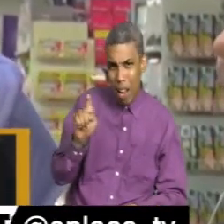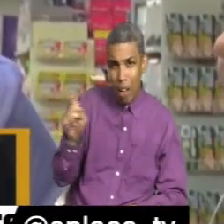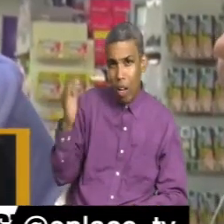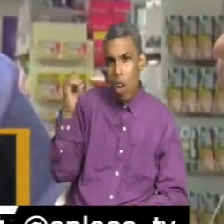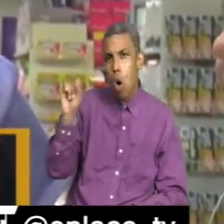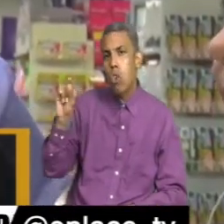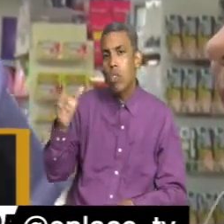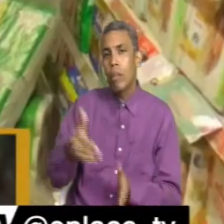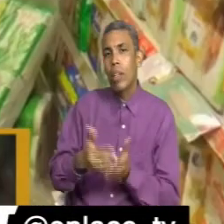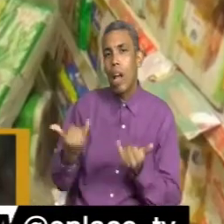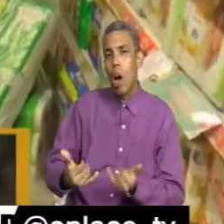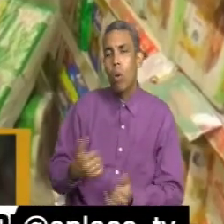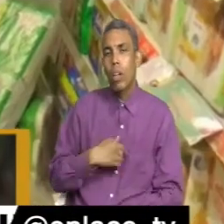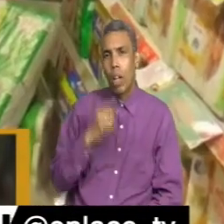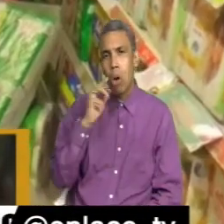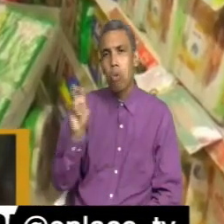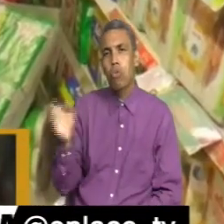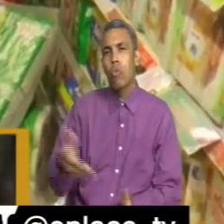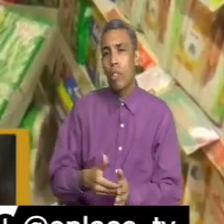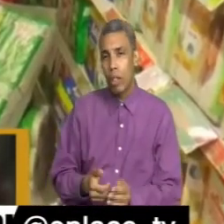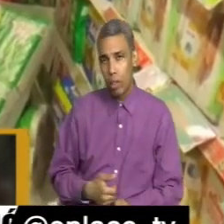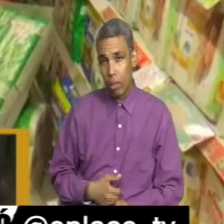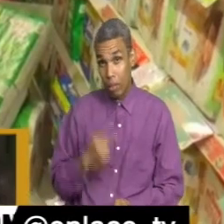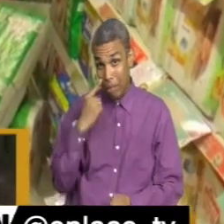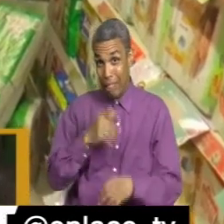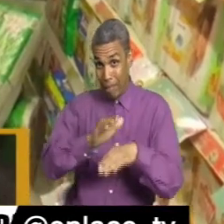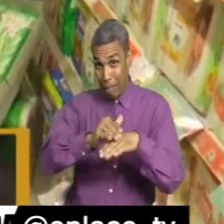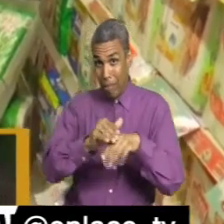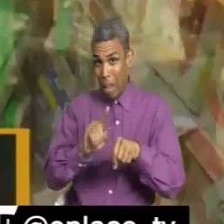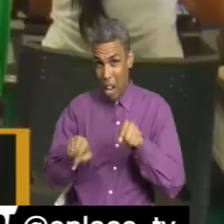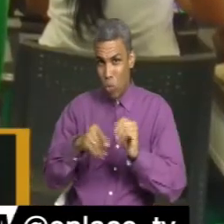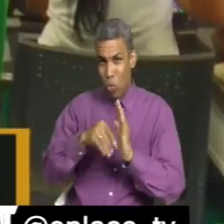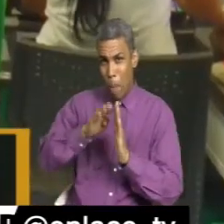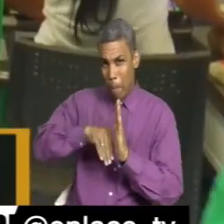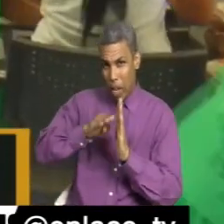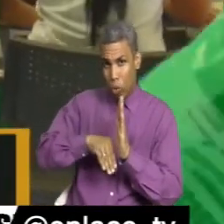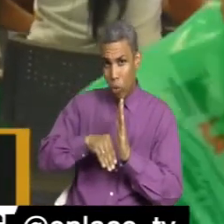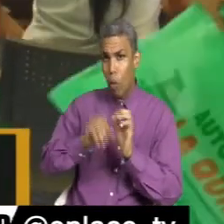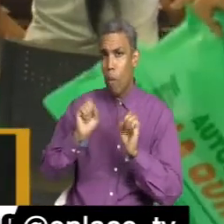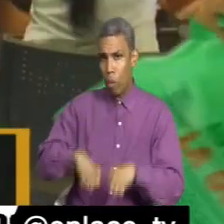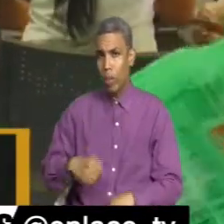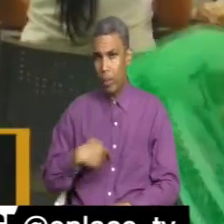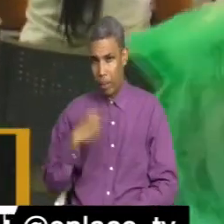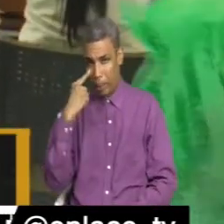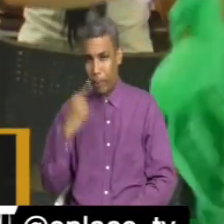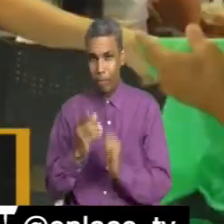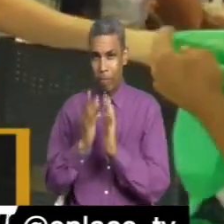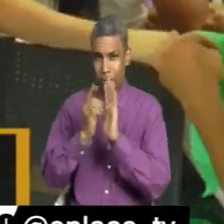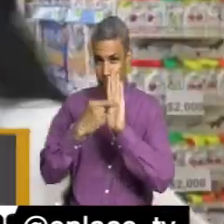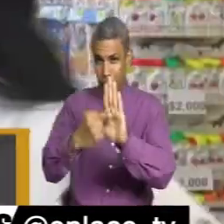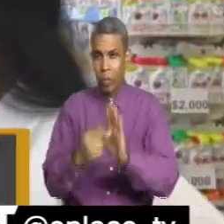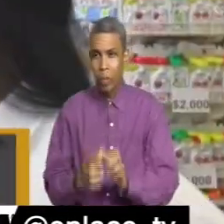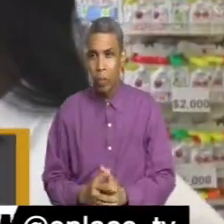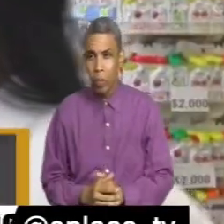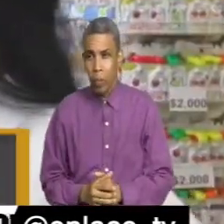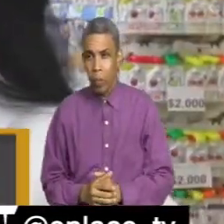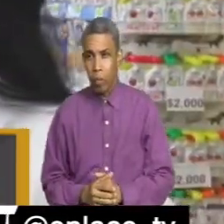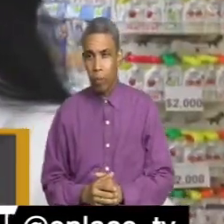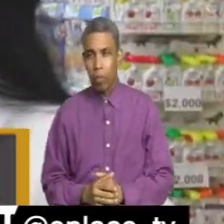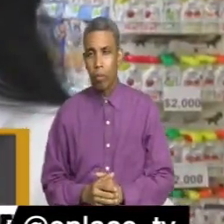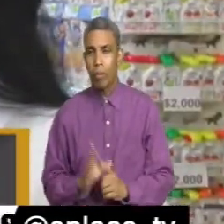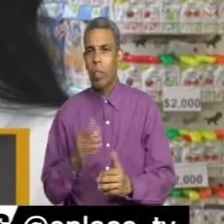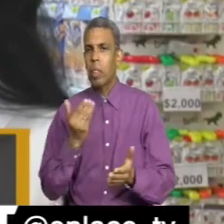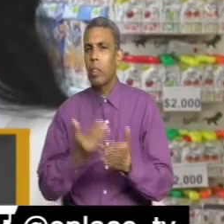pesos. Es real. Escuche bien cuáles son algunos de los productos que usted puede adquirir con las rebajas. Hasta las 8 de la